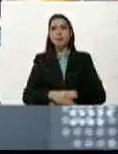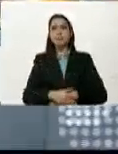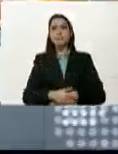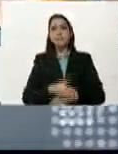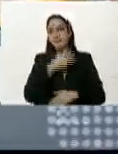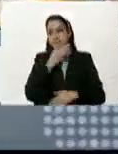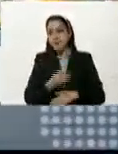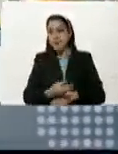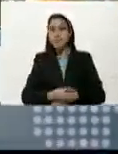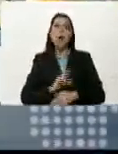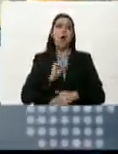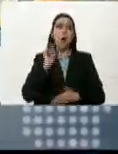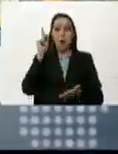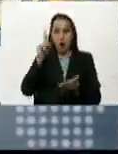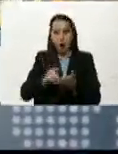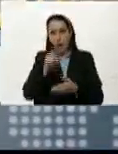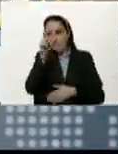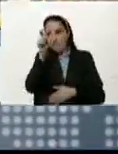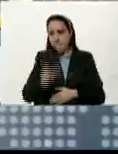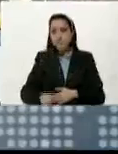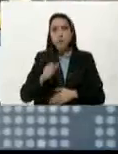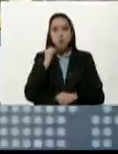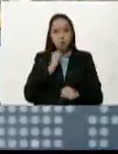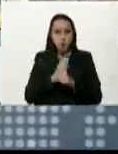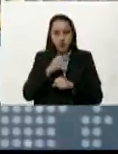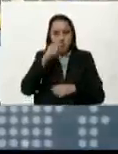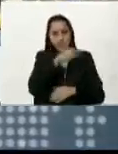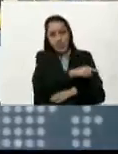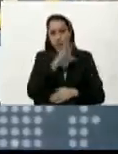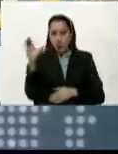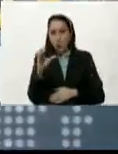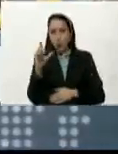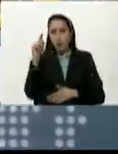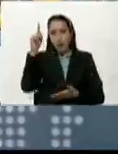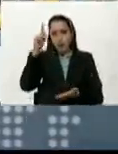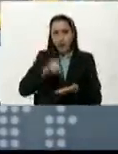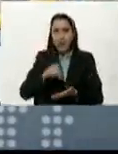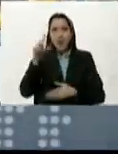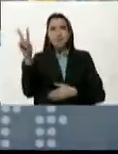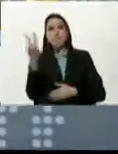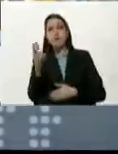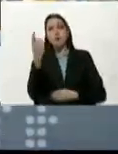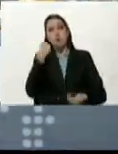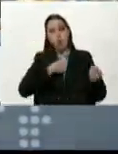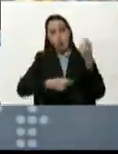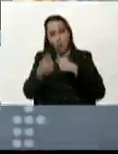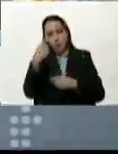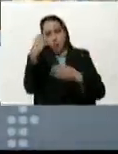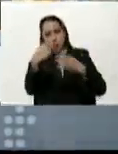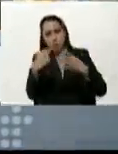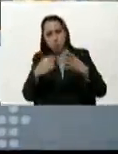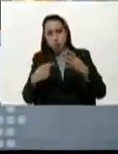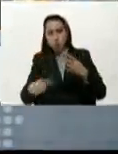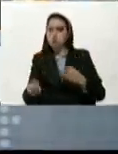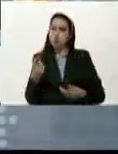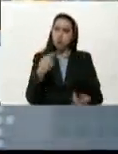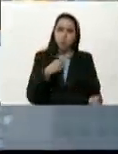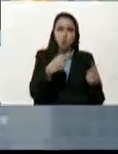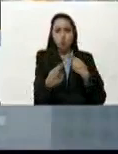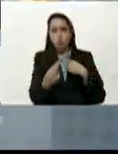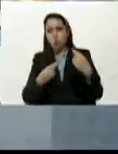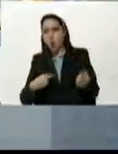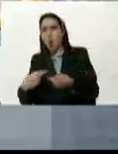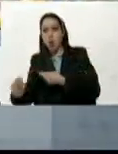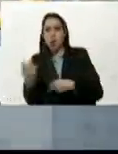venga cualquier inversionista colombiano a producir en la tierra venezolana a vendernos sus productos a intercambiar productos